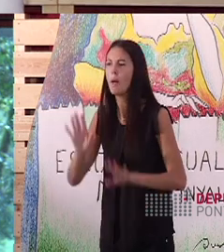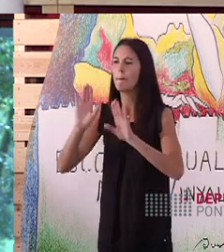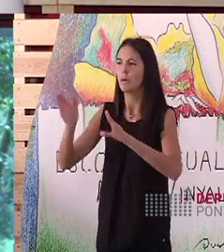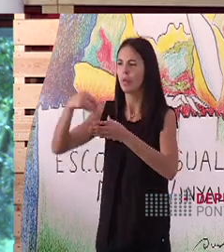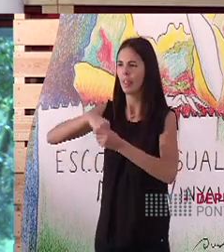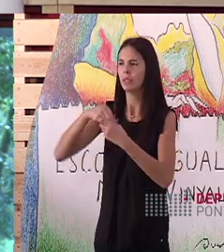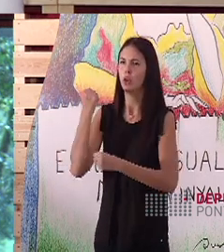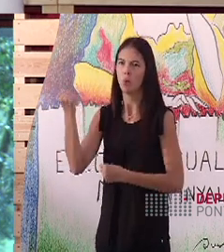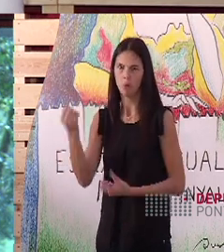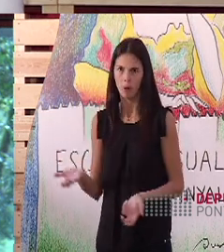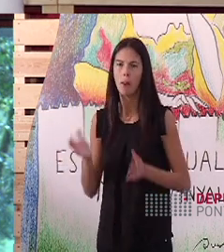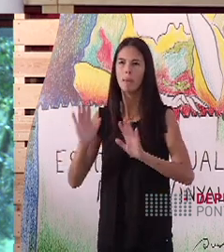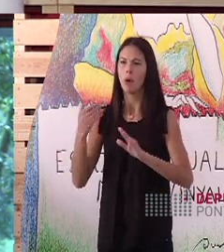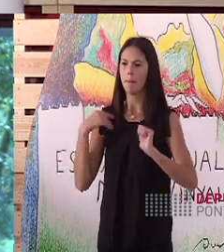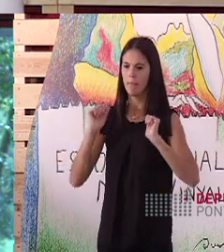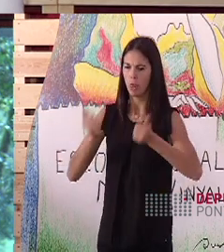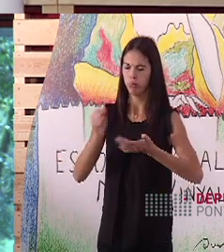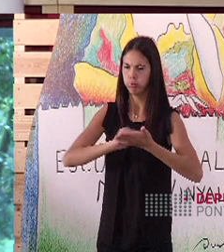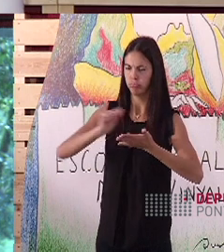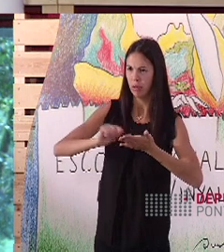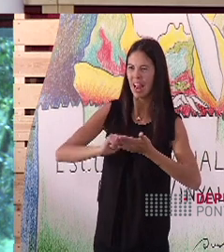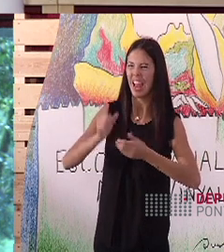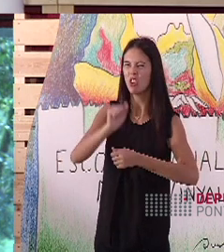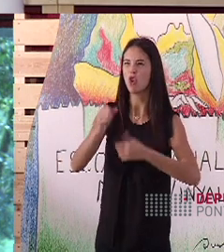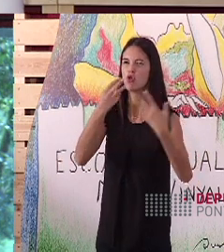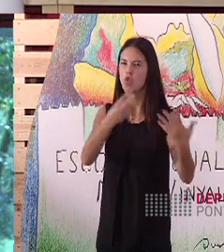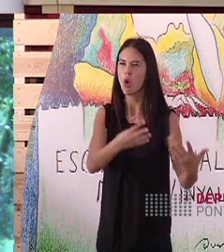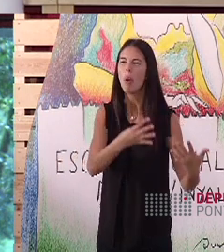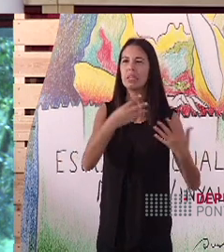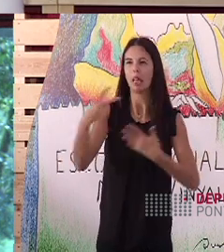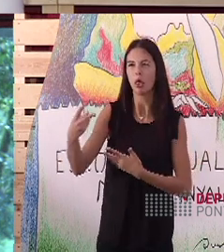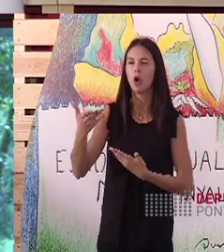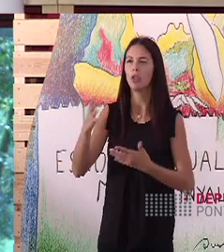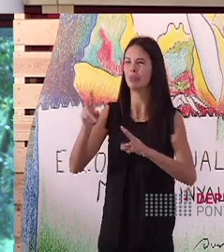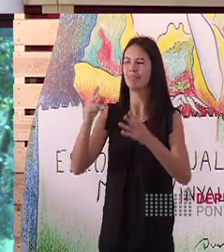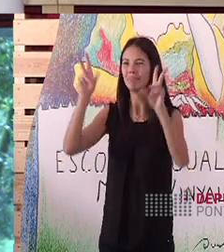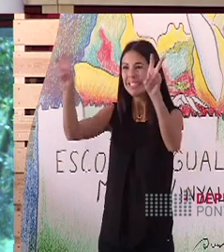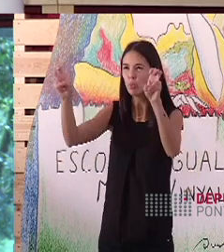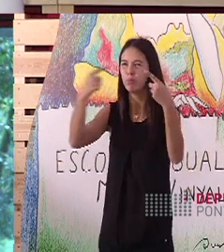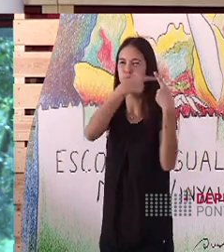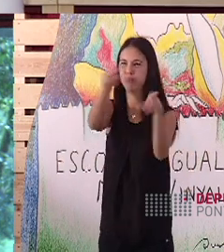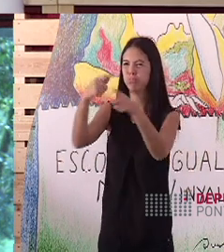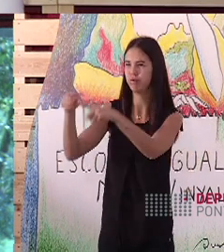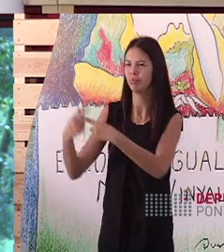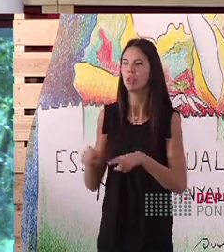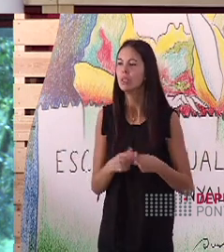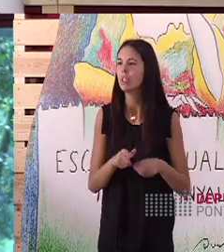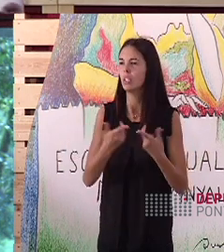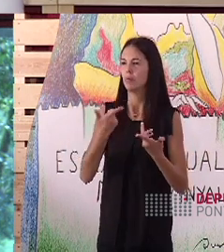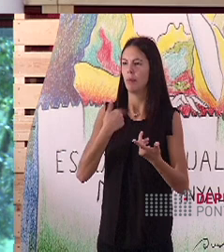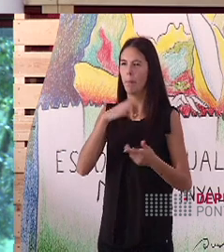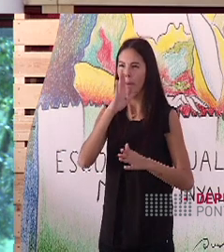92, se non me equivoco. Ten títulos como Hacia unha nova política sexual, Educar en la ciudadanía perspectivas